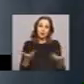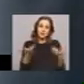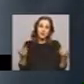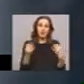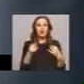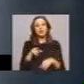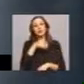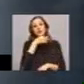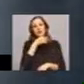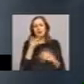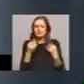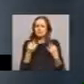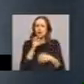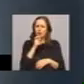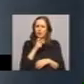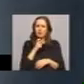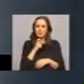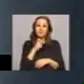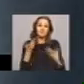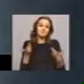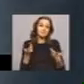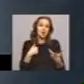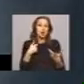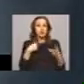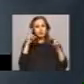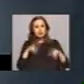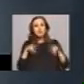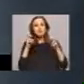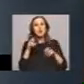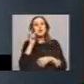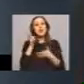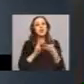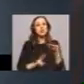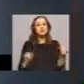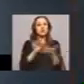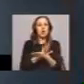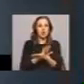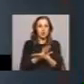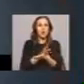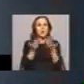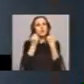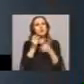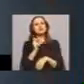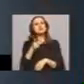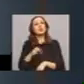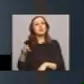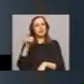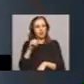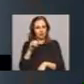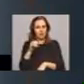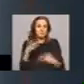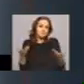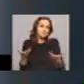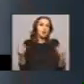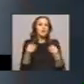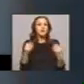verdad es que esa historia es terrible y la descubrí leyendo un periódico, una noticia de los años 80. Bueno, esa es la